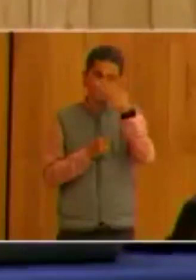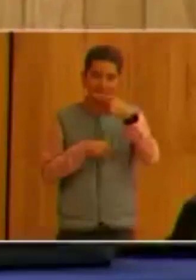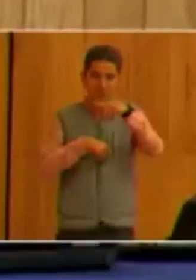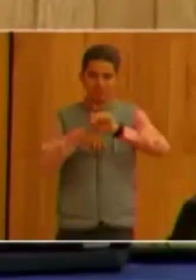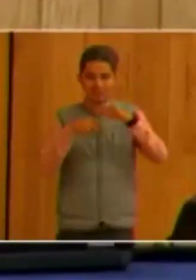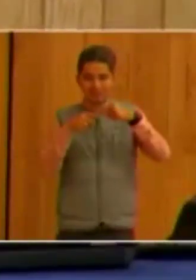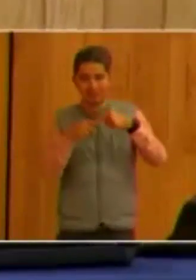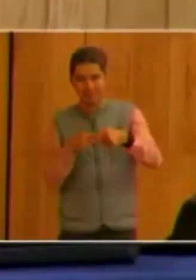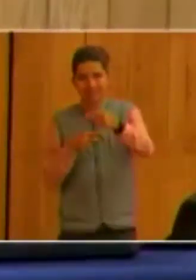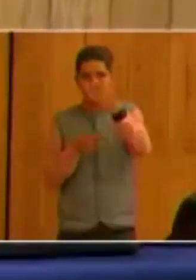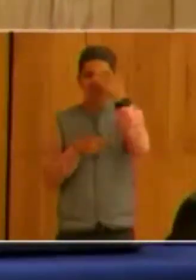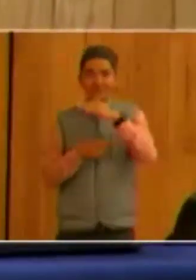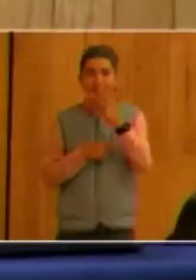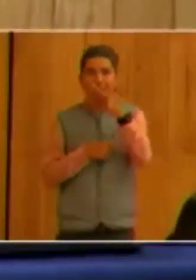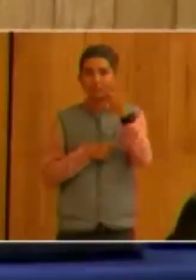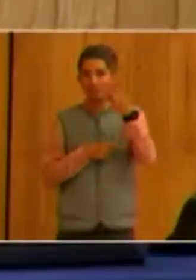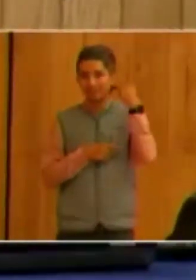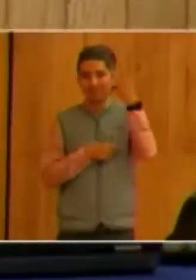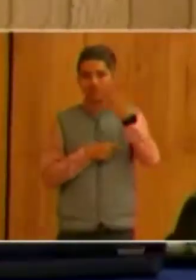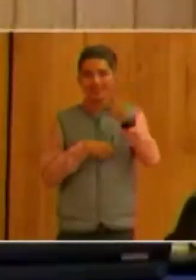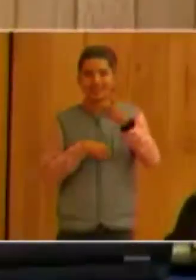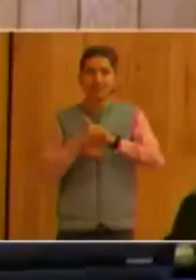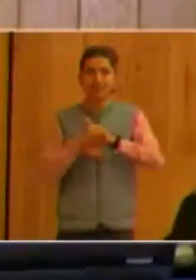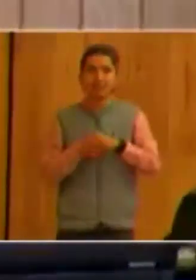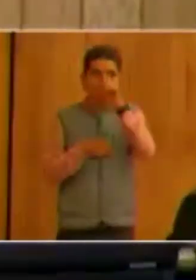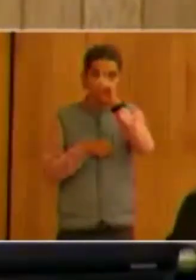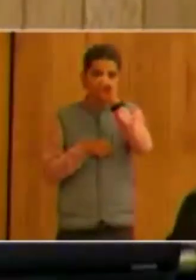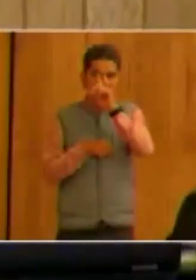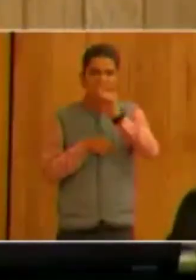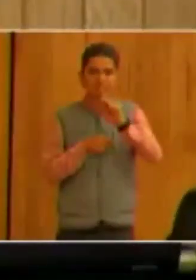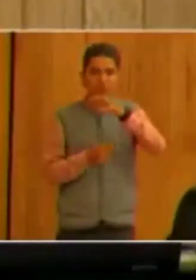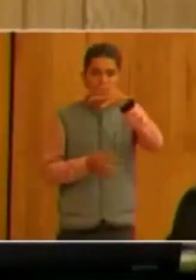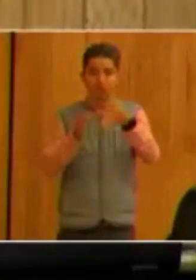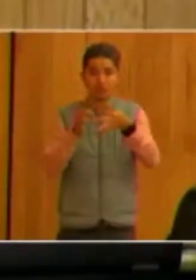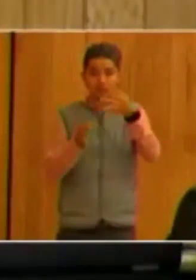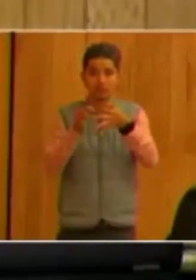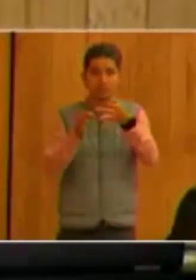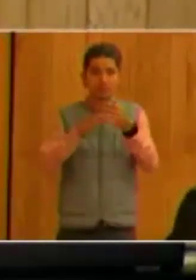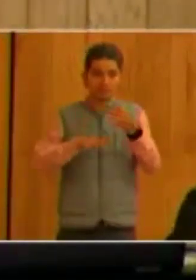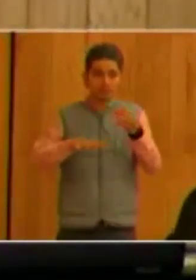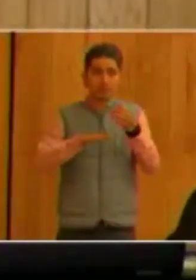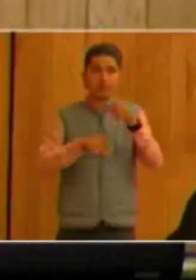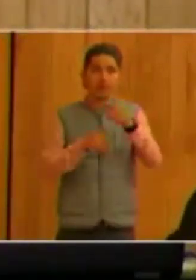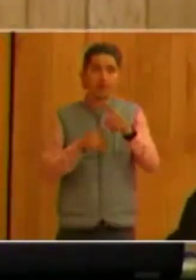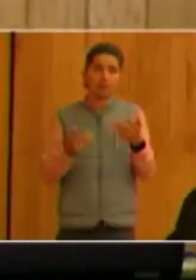semana, como ustedes saben, el 8 de marzo. El Consejo de la Judicatura del Poder Judicial tuvo a bien